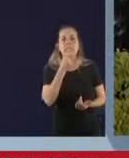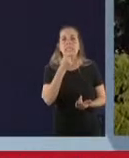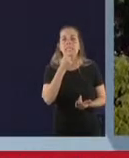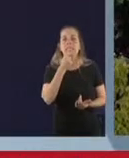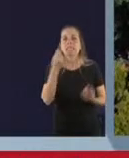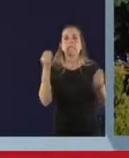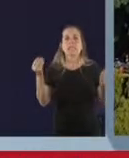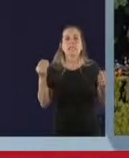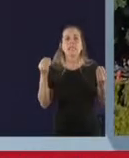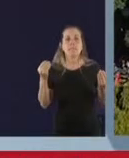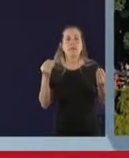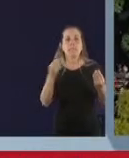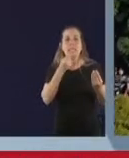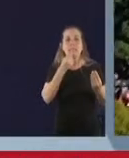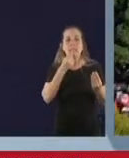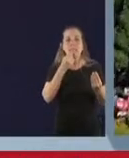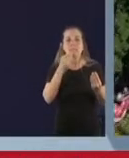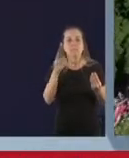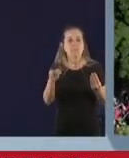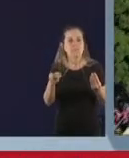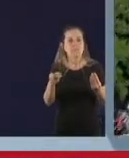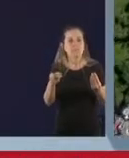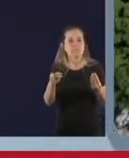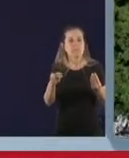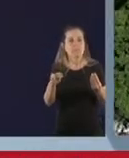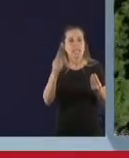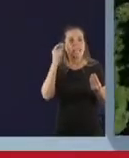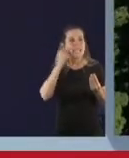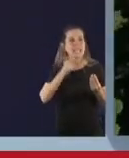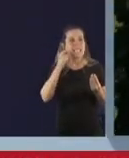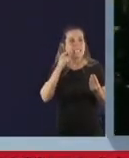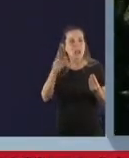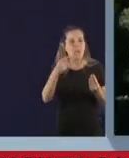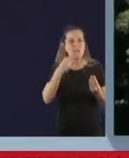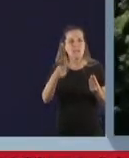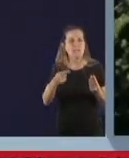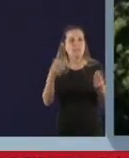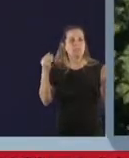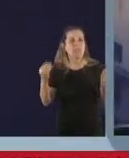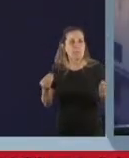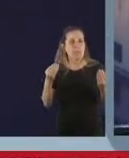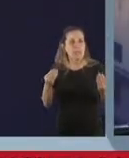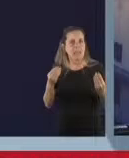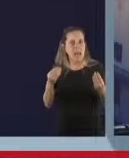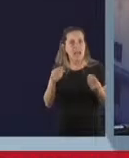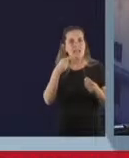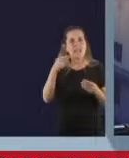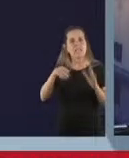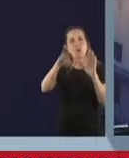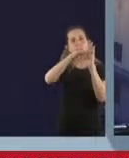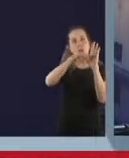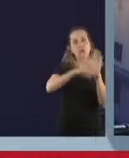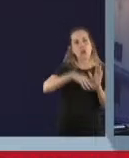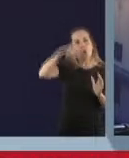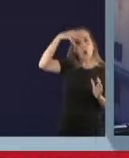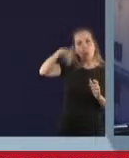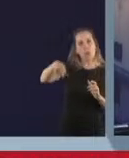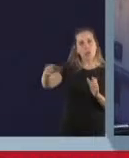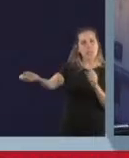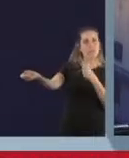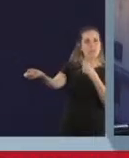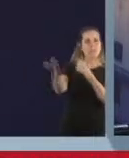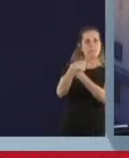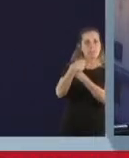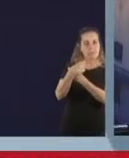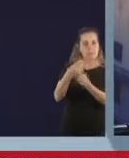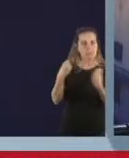al protocolo bueno Allí está El Vocero presidencial creo que de todo lo que ha dicho hay una aparición de una línea